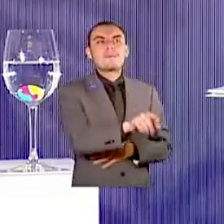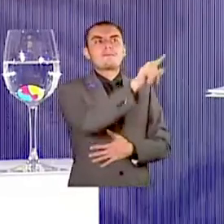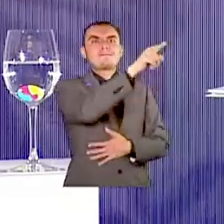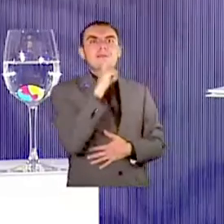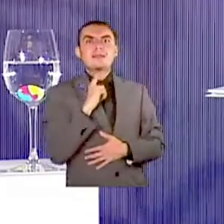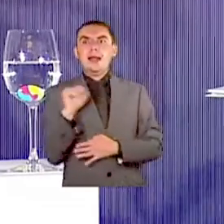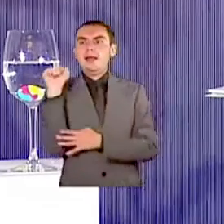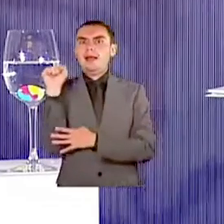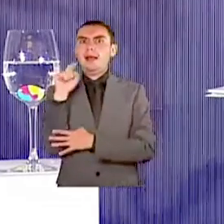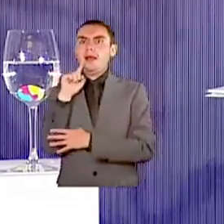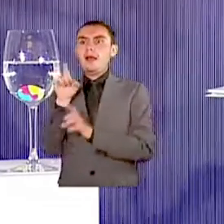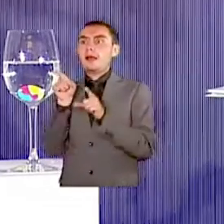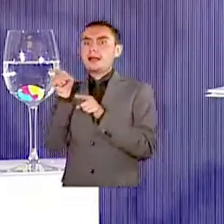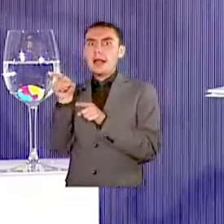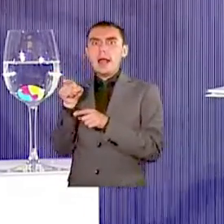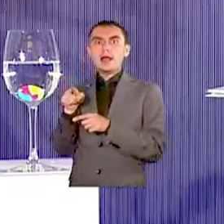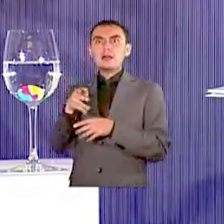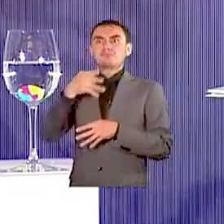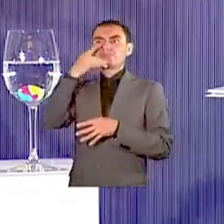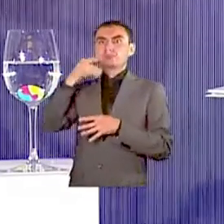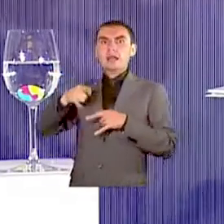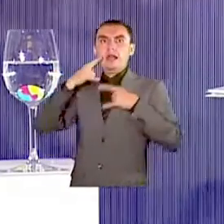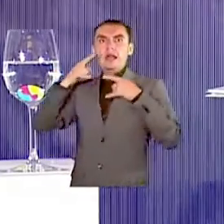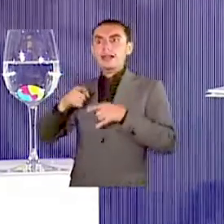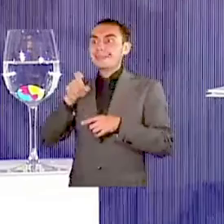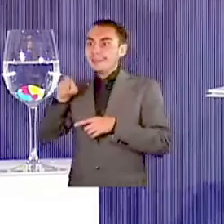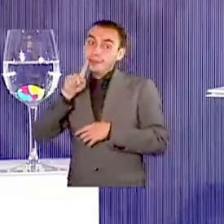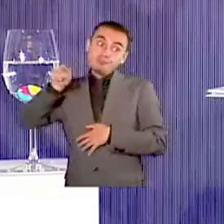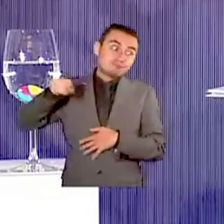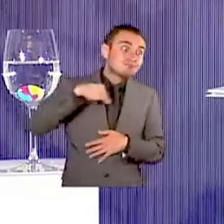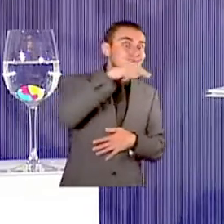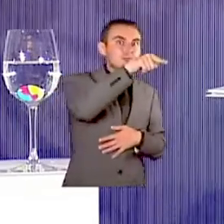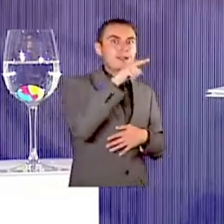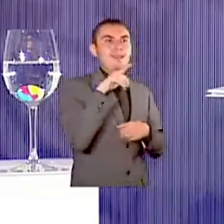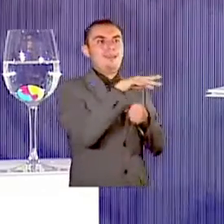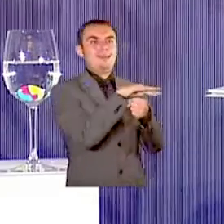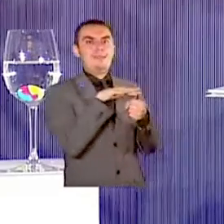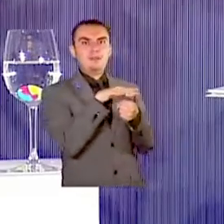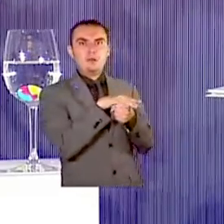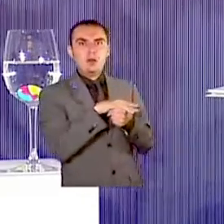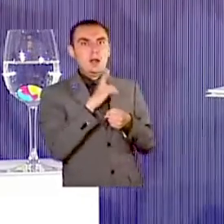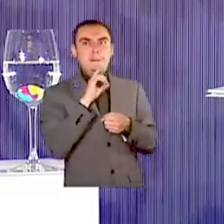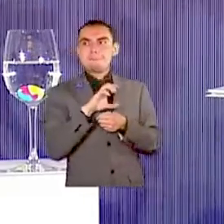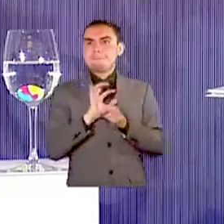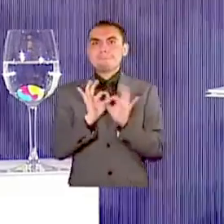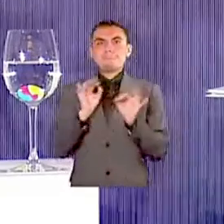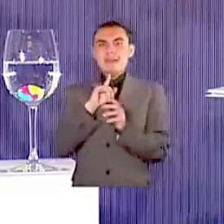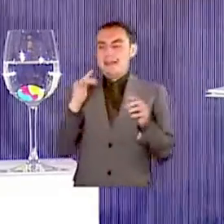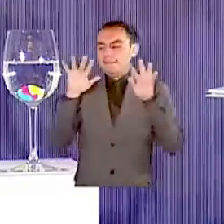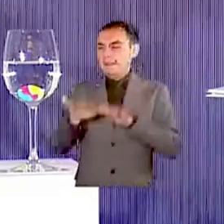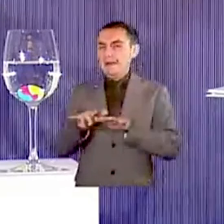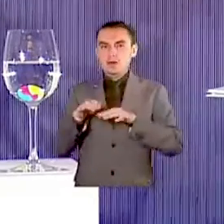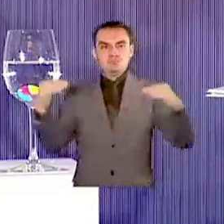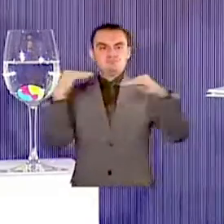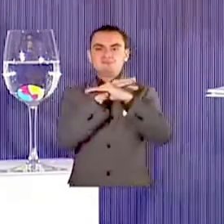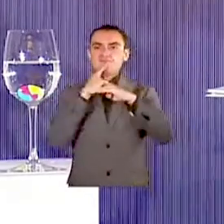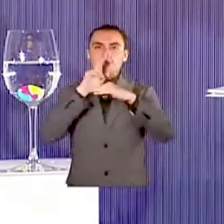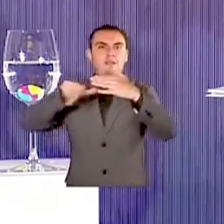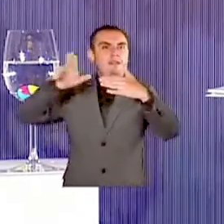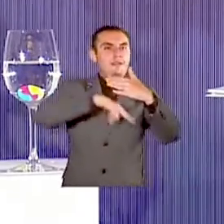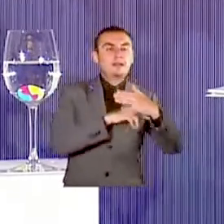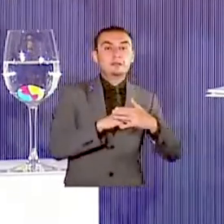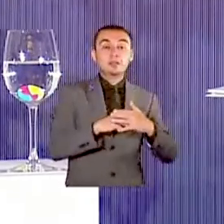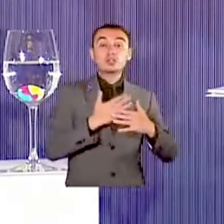con el oxígeno tenían que llegar a la ciudad para alimentar con oxígeno las clínicas, y no había cómo por el paro y cómo a través de